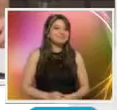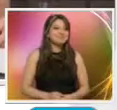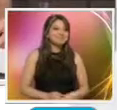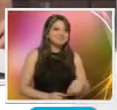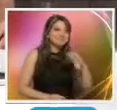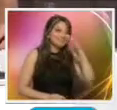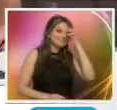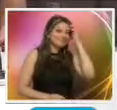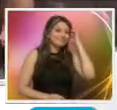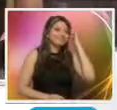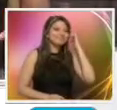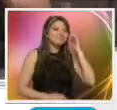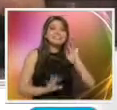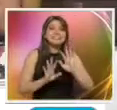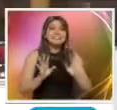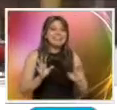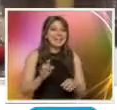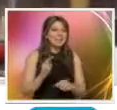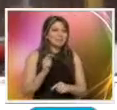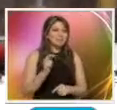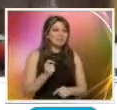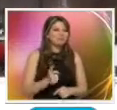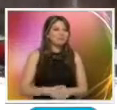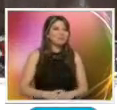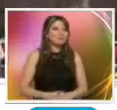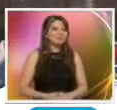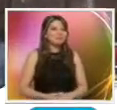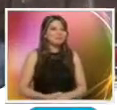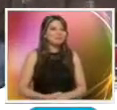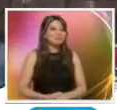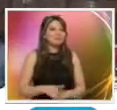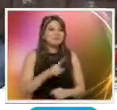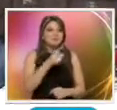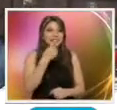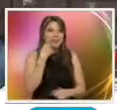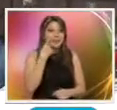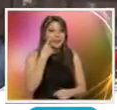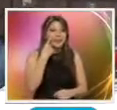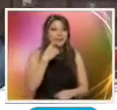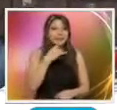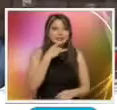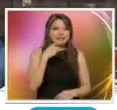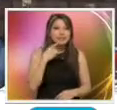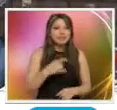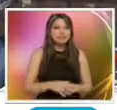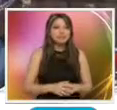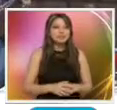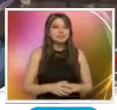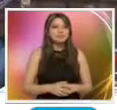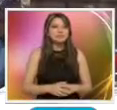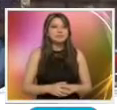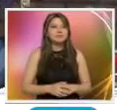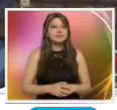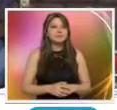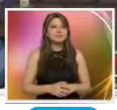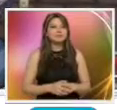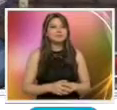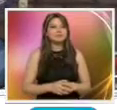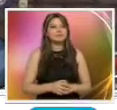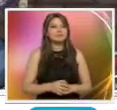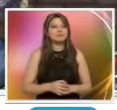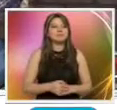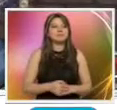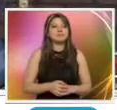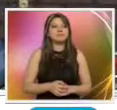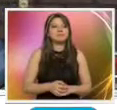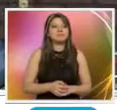Ya tenemos la marinación casi lista. Perfecto, Mientras chef. tanto, vamos a agarrar un pimiento. Y el pimiento Ok. se lo vamos a agregar al final para que quede un poco crujiente. Eso es Porque todo. además después lo